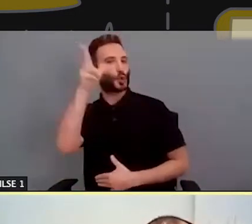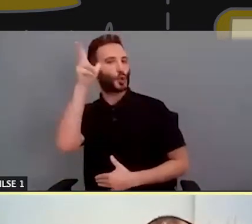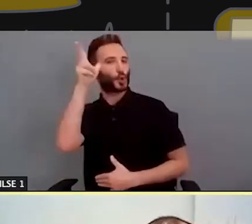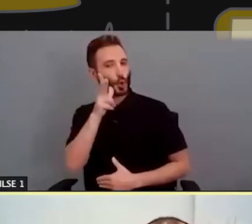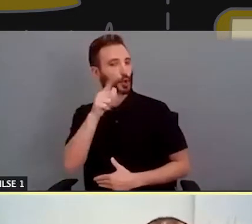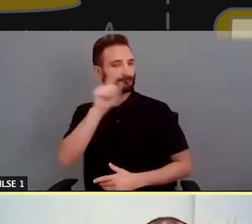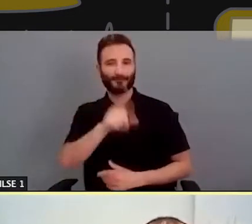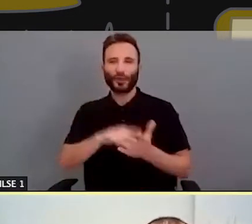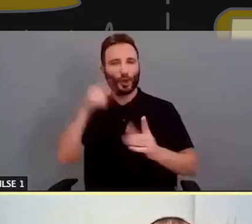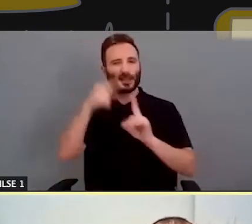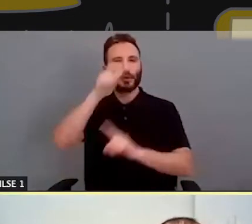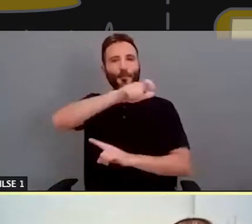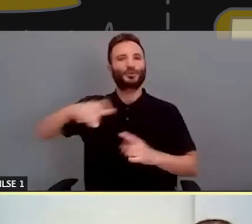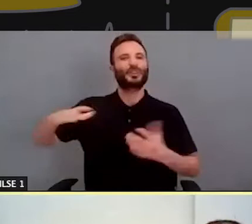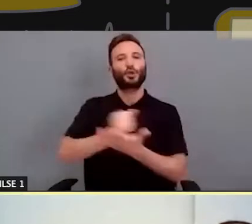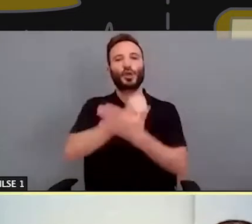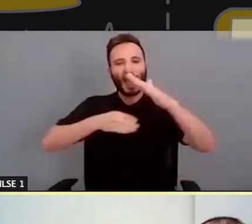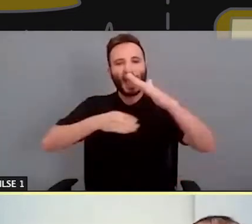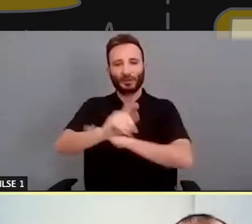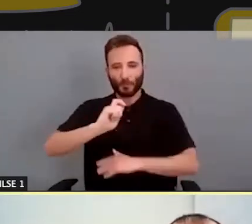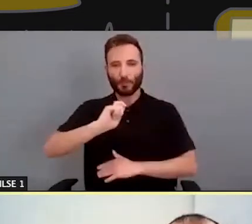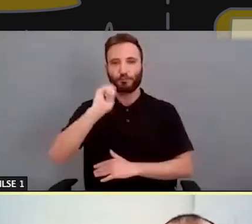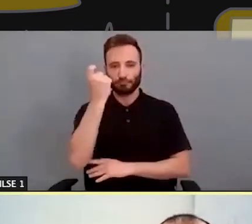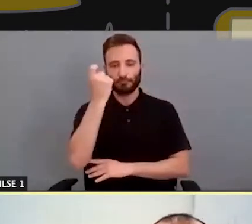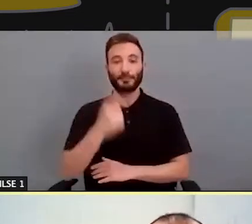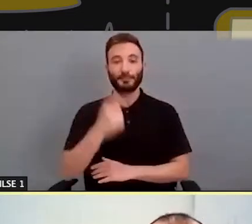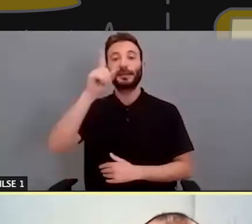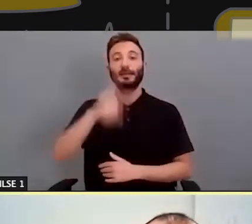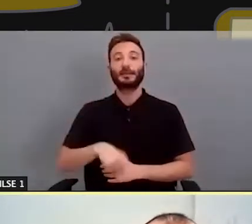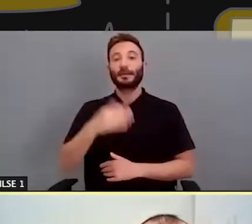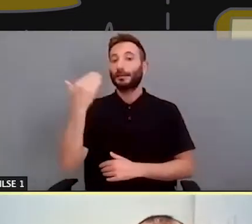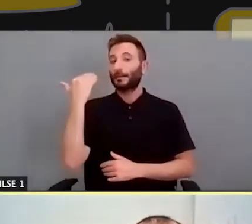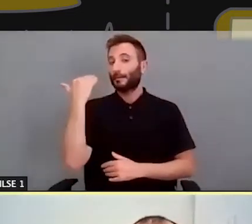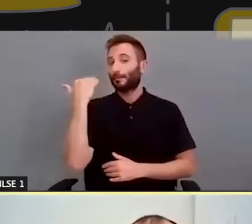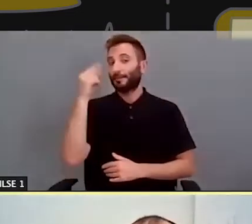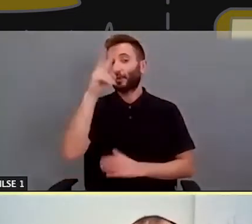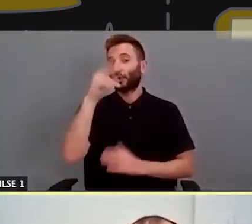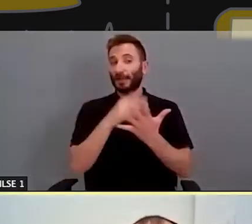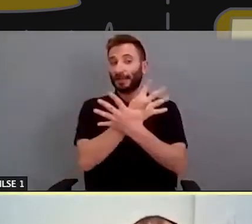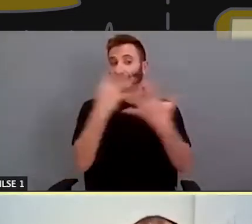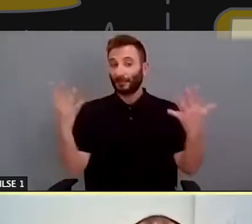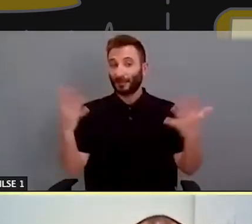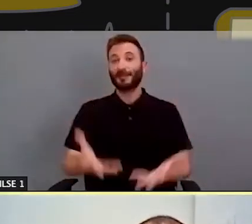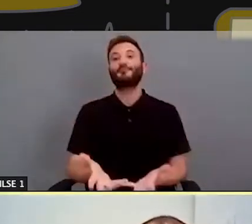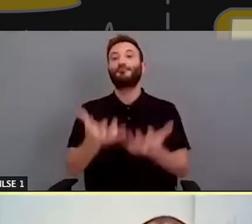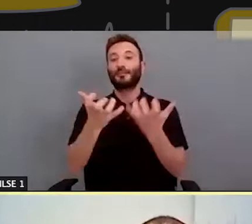el mundo. Y mencionar el ganador del 2019, porque en el 2020,